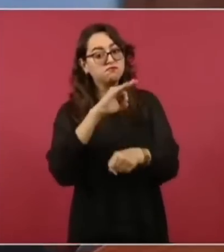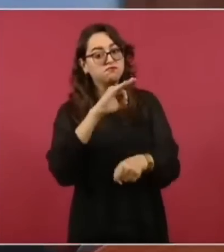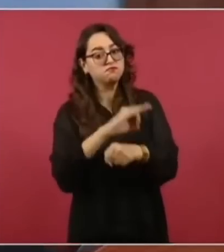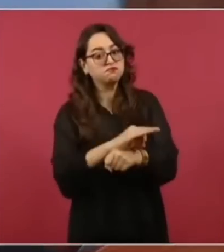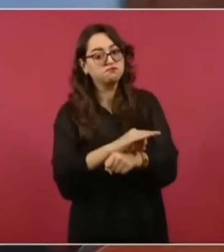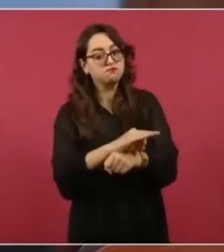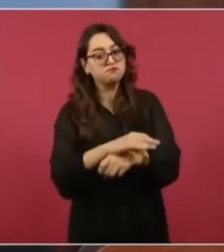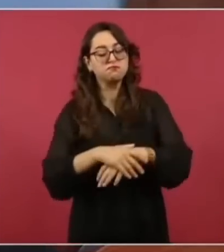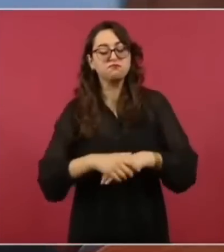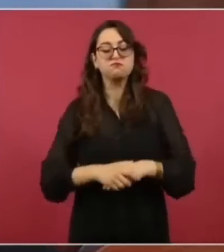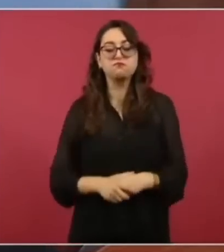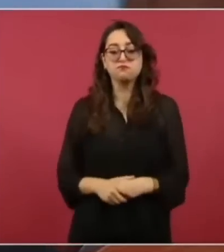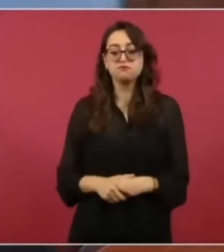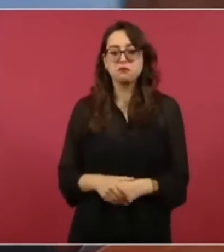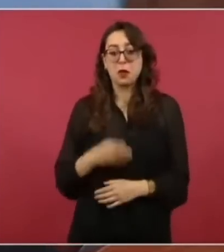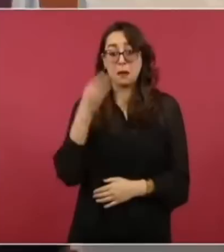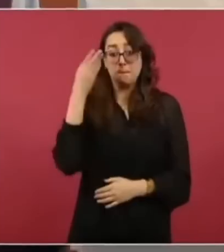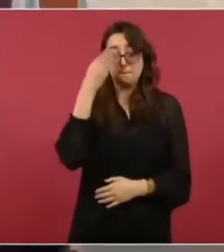textualmente se ordena: